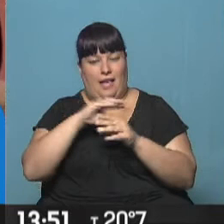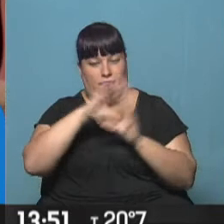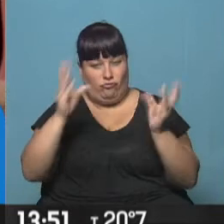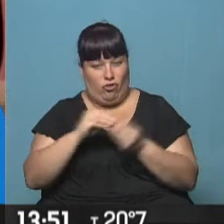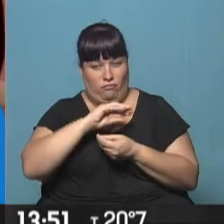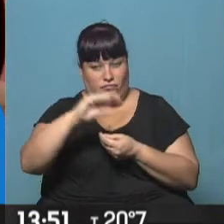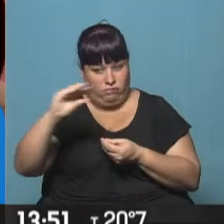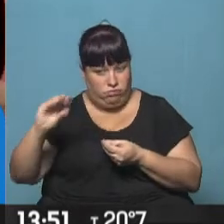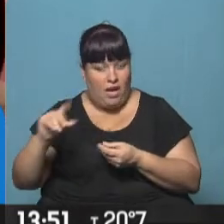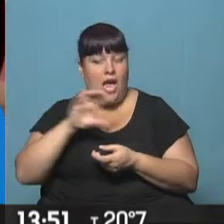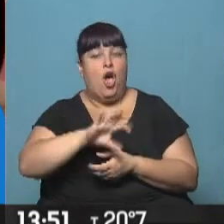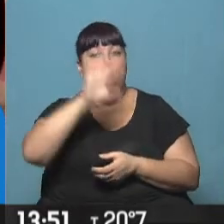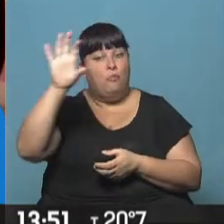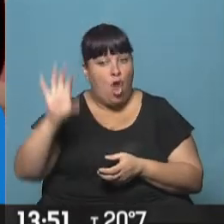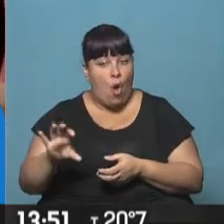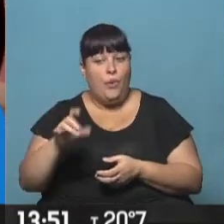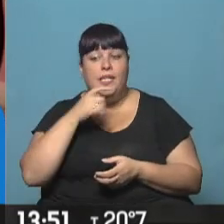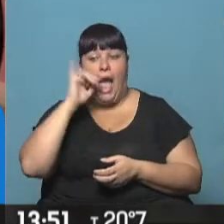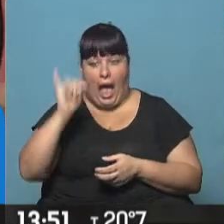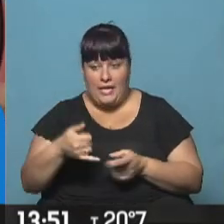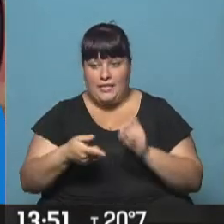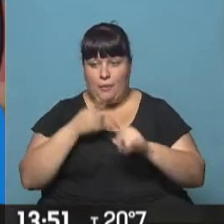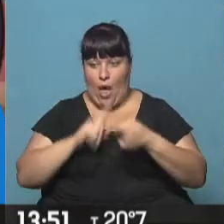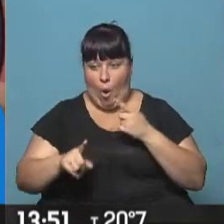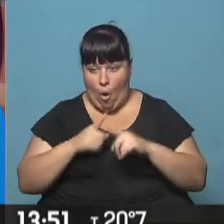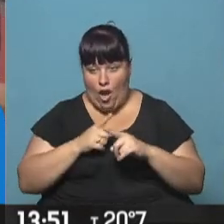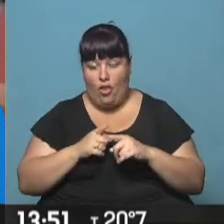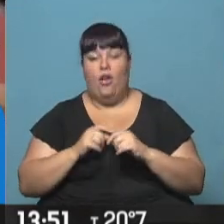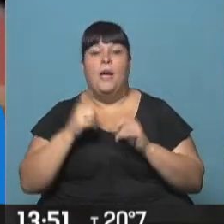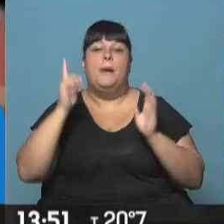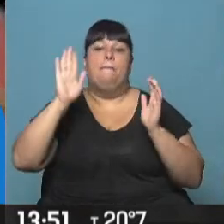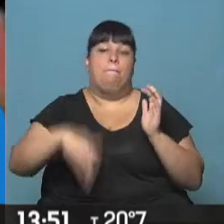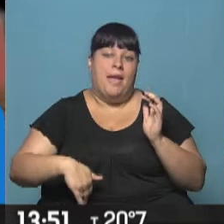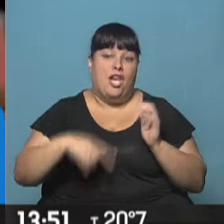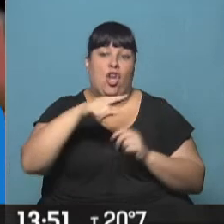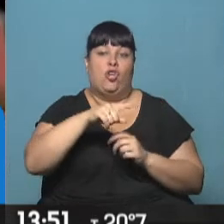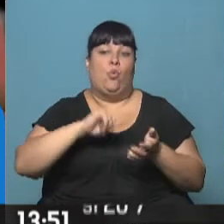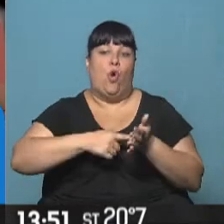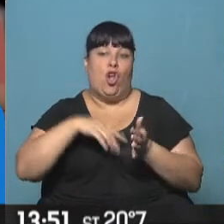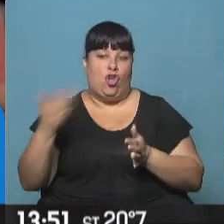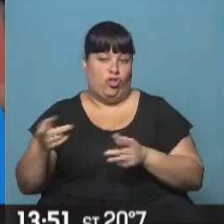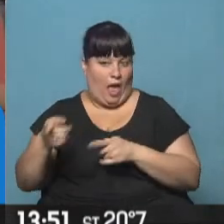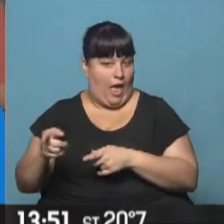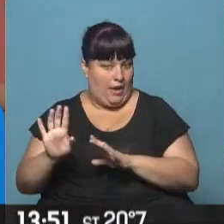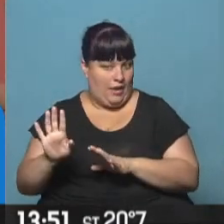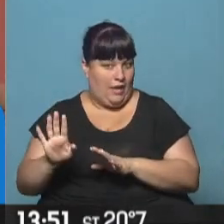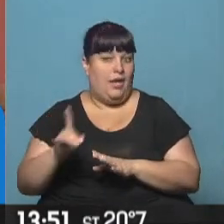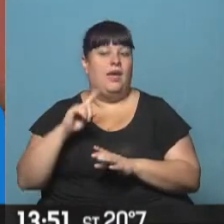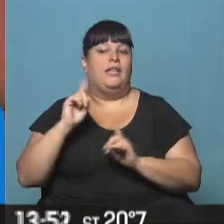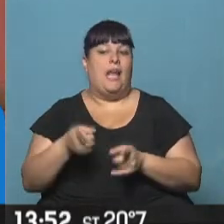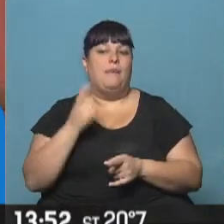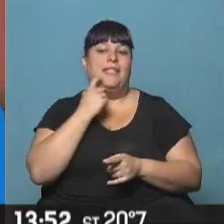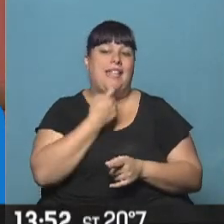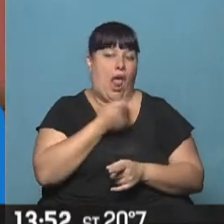coparticipación a las provincias que adhieren al pacto, a excepción de la provincia de Buenos Aires y las de